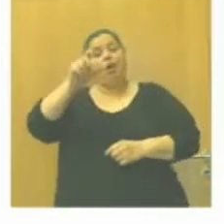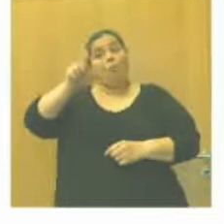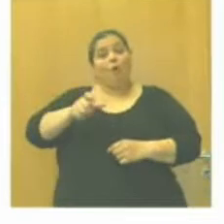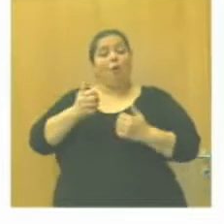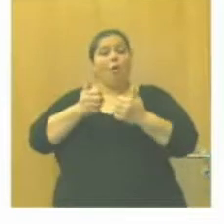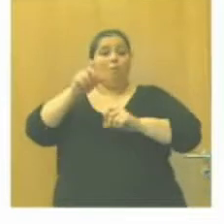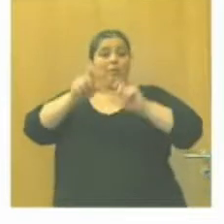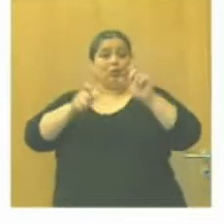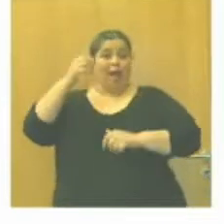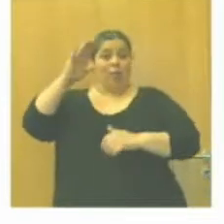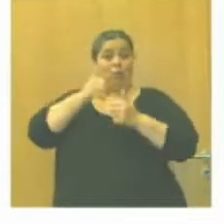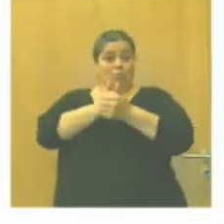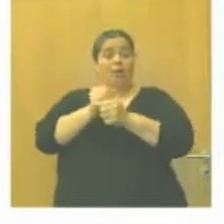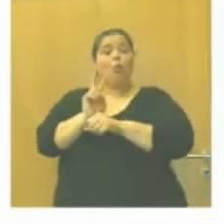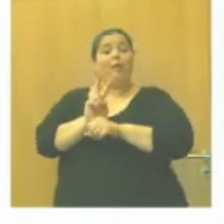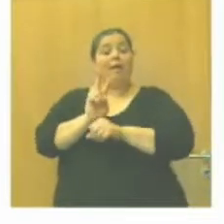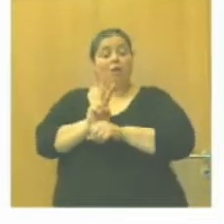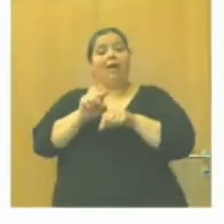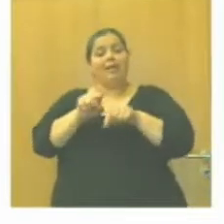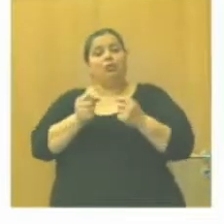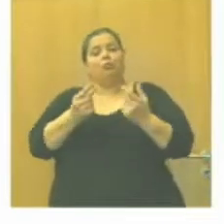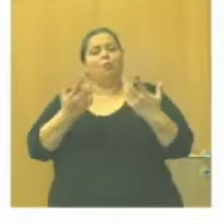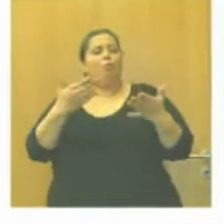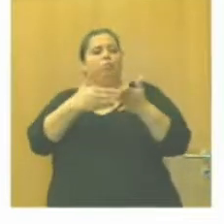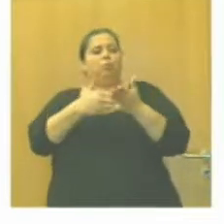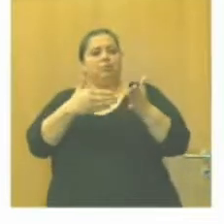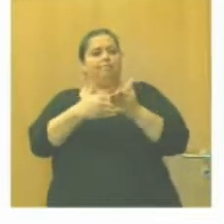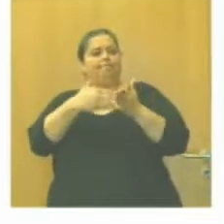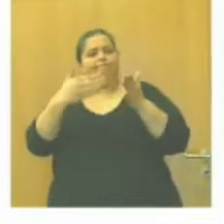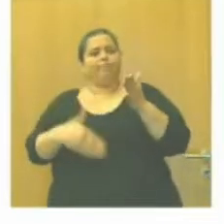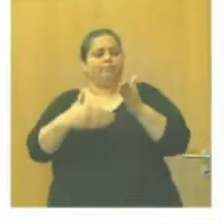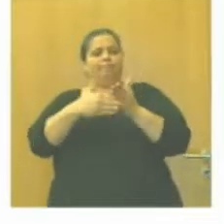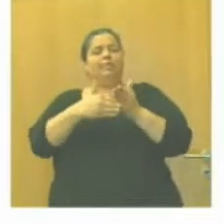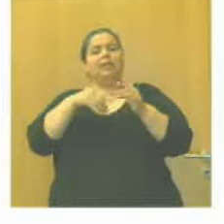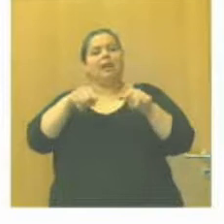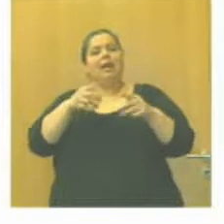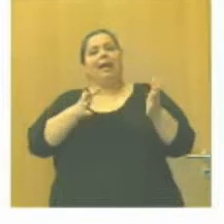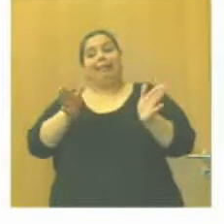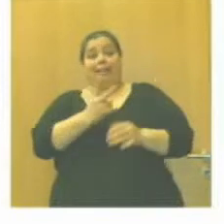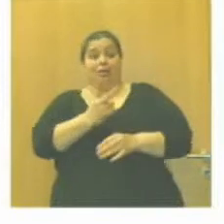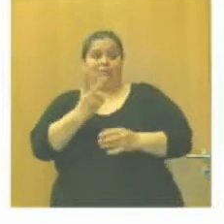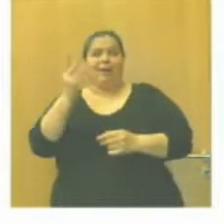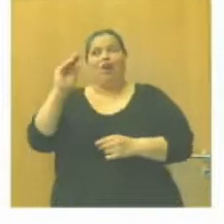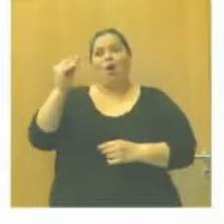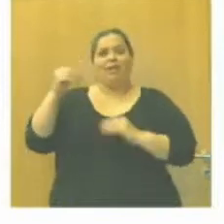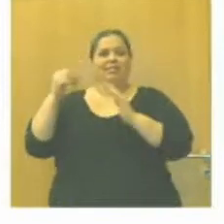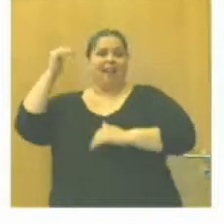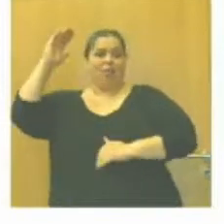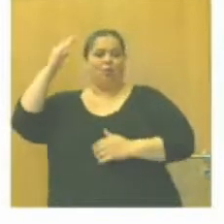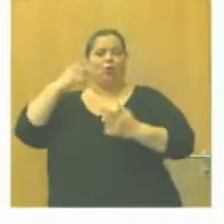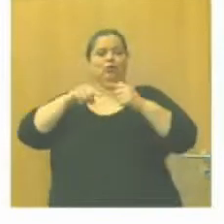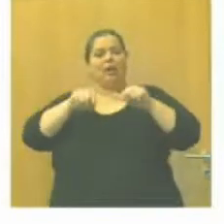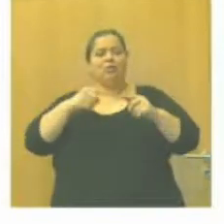que impone una barrera y una brecha, ¿no?, entre generaciones, que muchas veces es